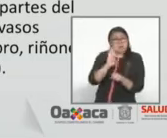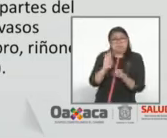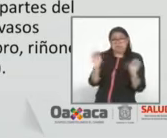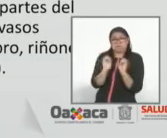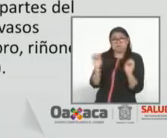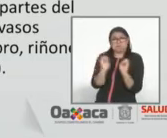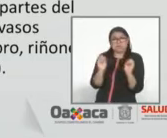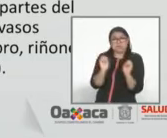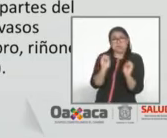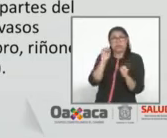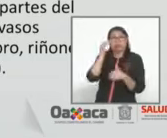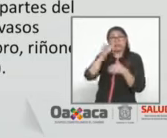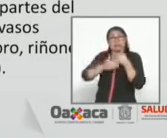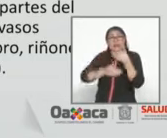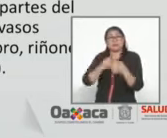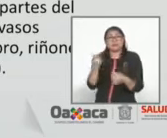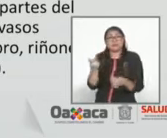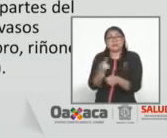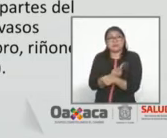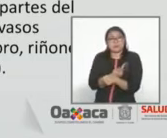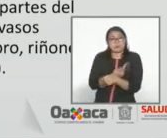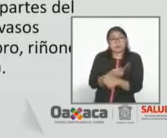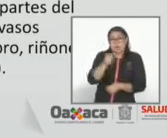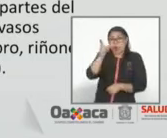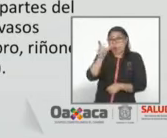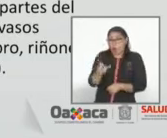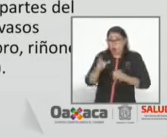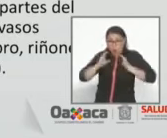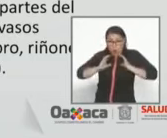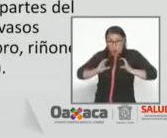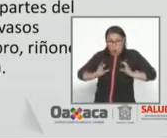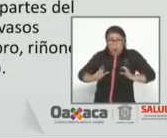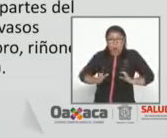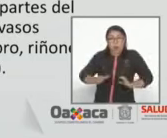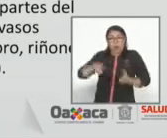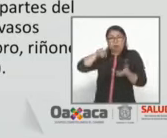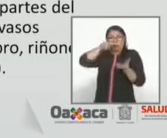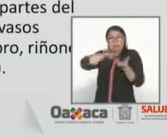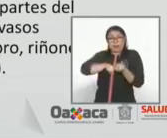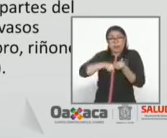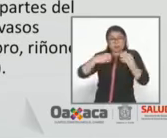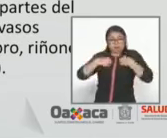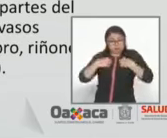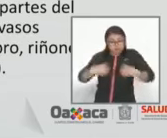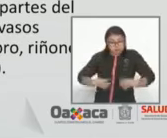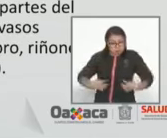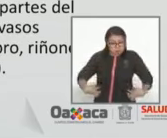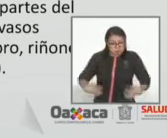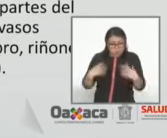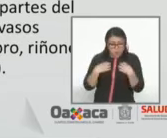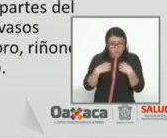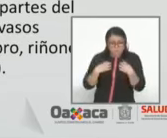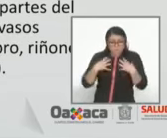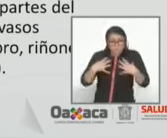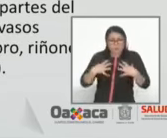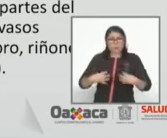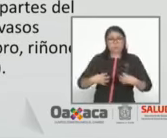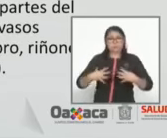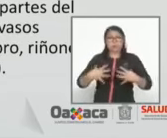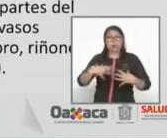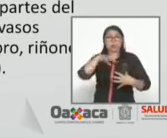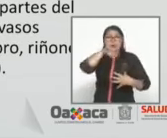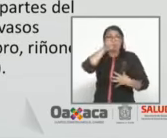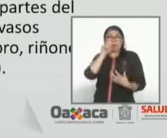una respuesta exagerada de nuestro sistema de defensa y va a ocasionar esta inflamación en